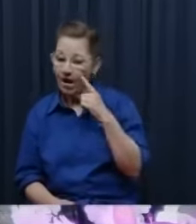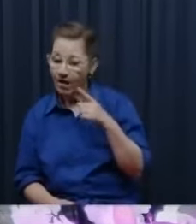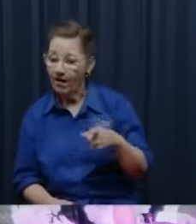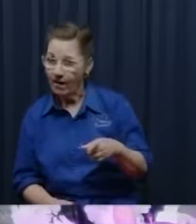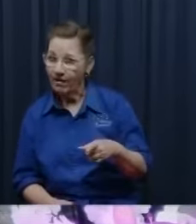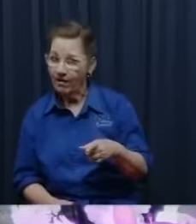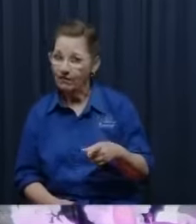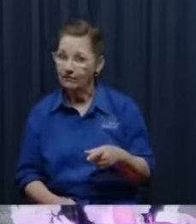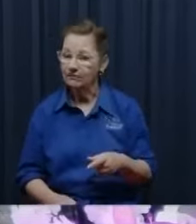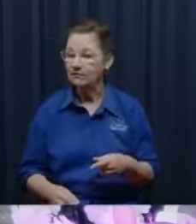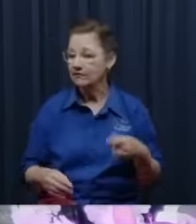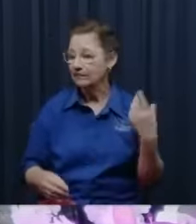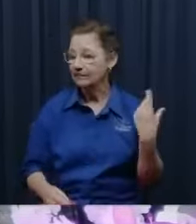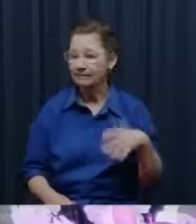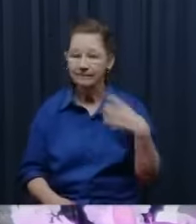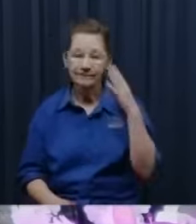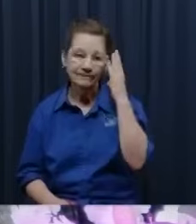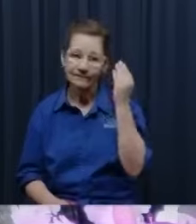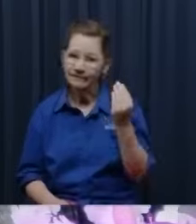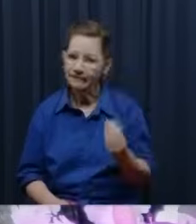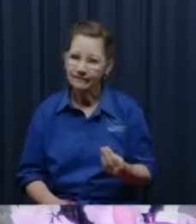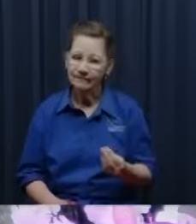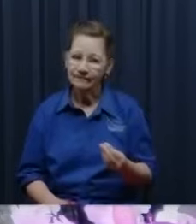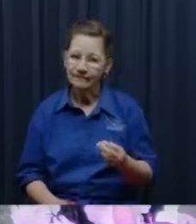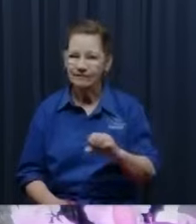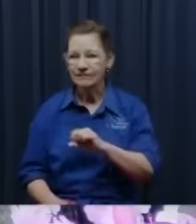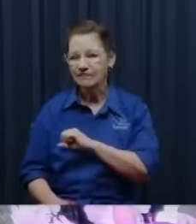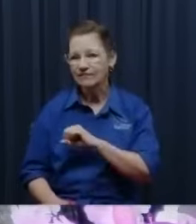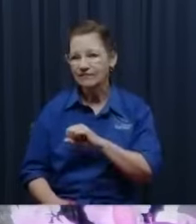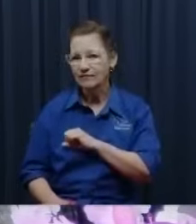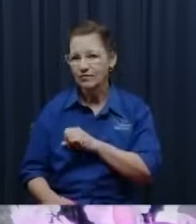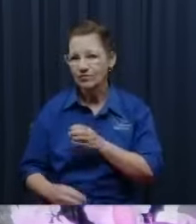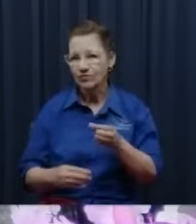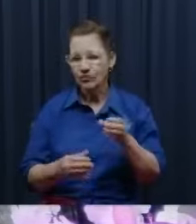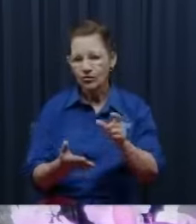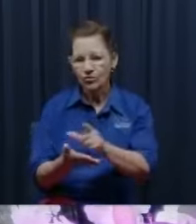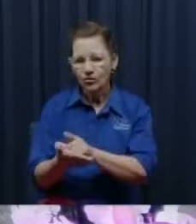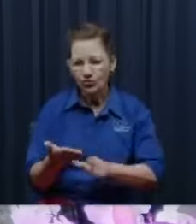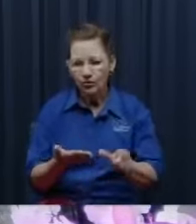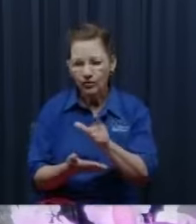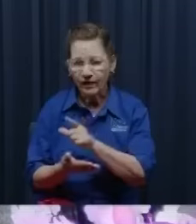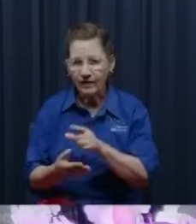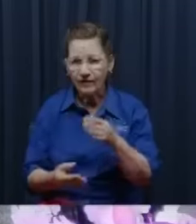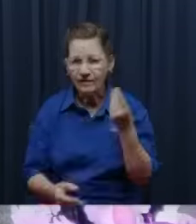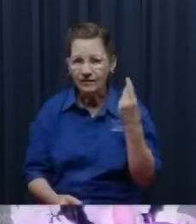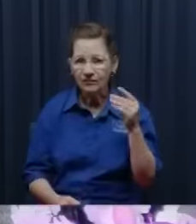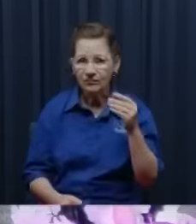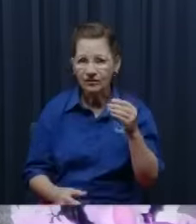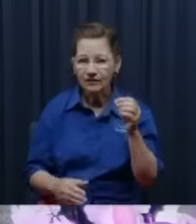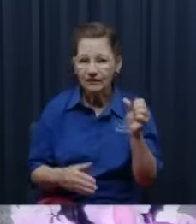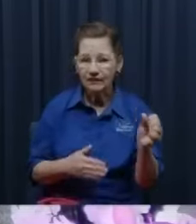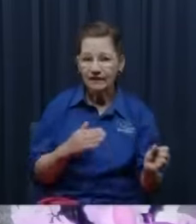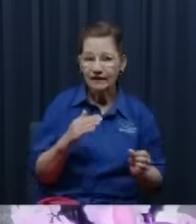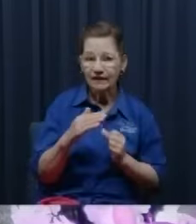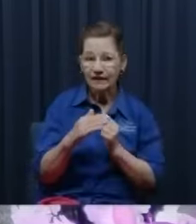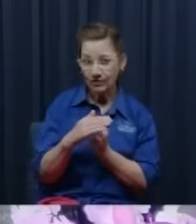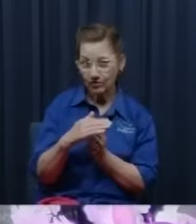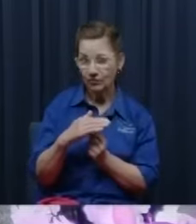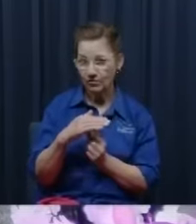Ah Porque todos esos túneles y Y entonces Israel ha ido bombardeando eso las